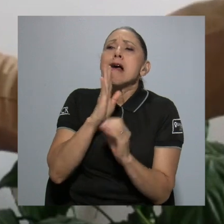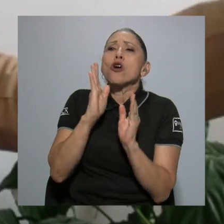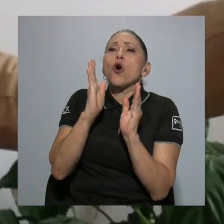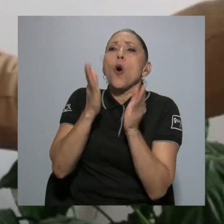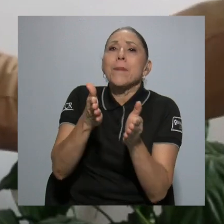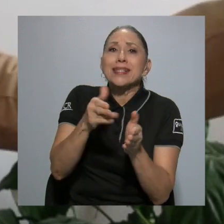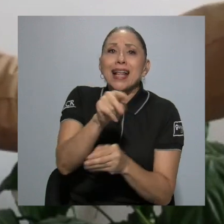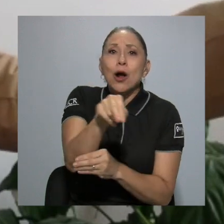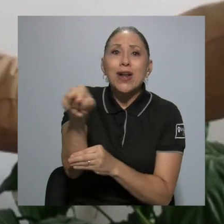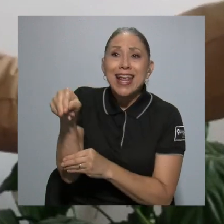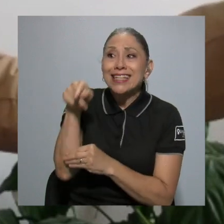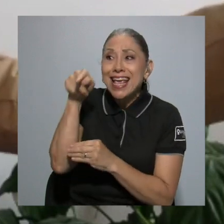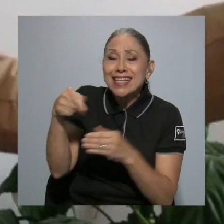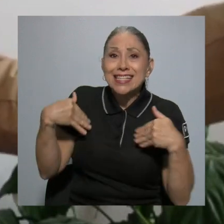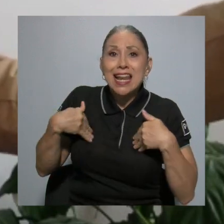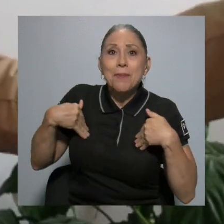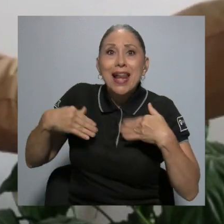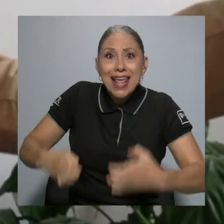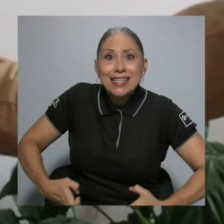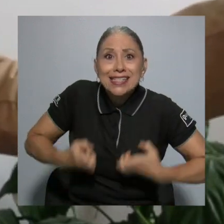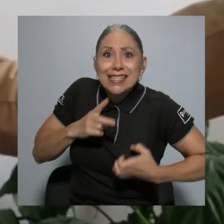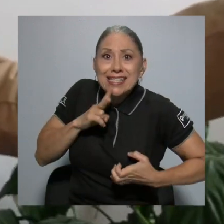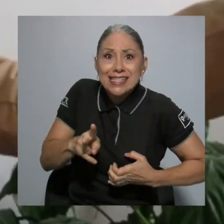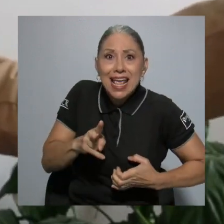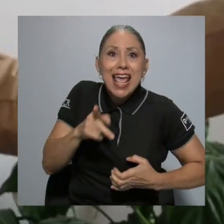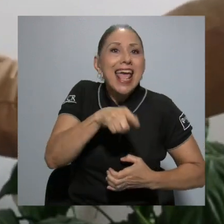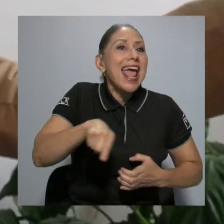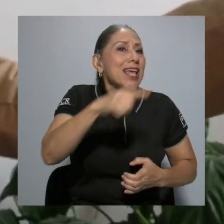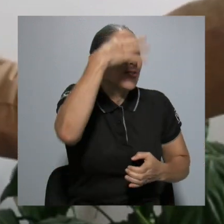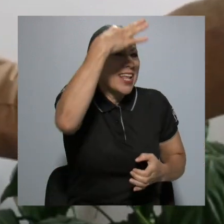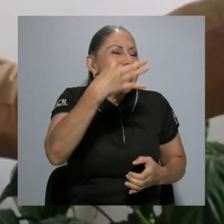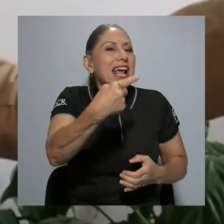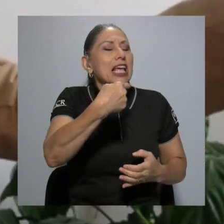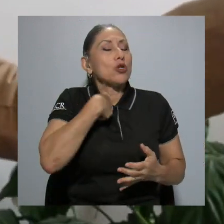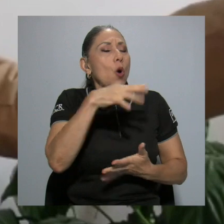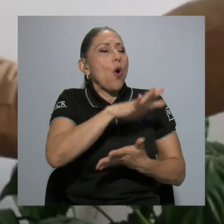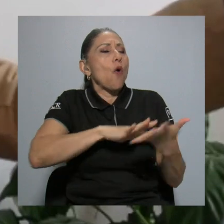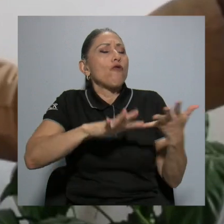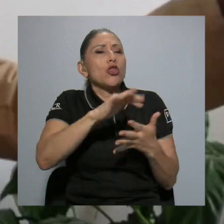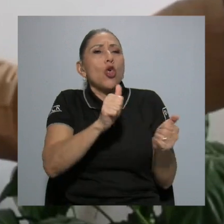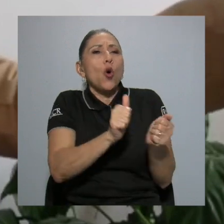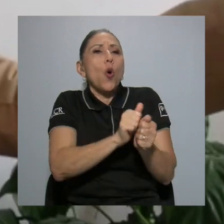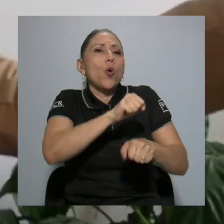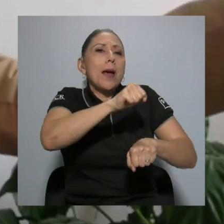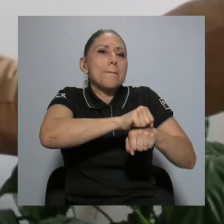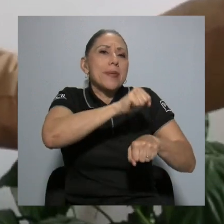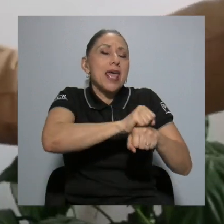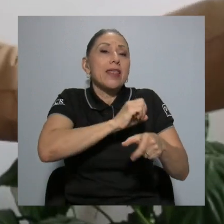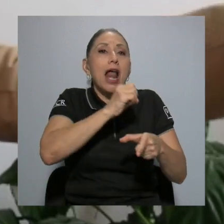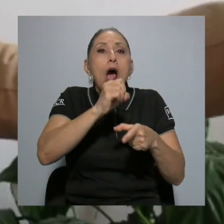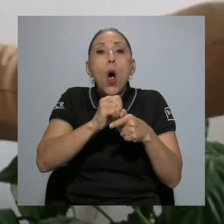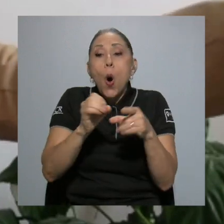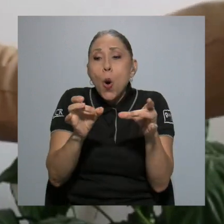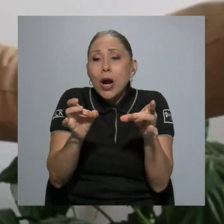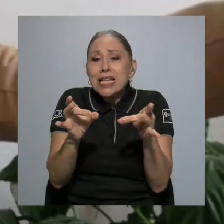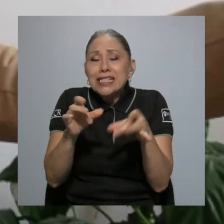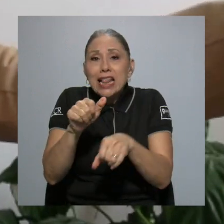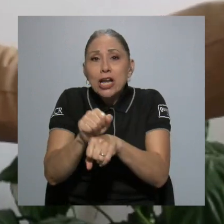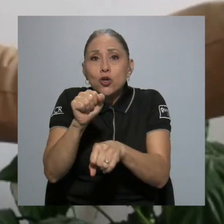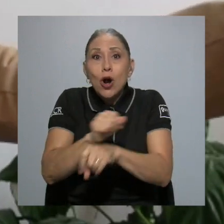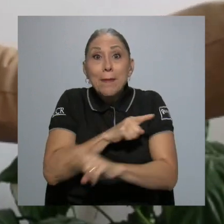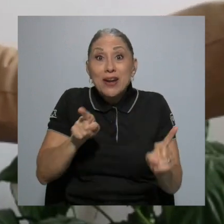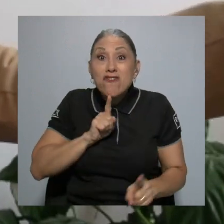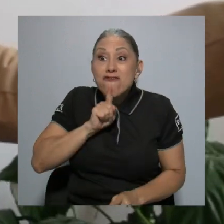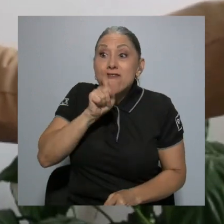que este animal existe, ya que pensaban que me había confundido con una piedra o un cristal de roca. Pero